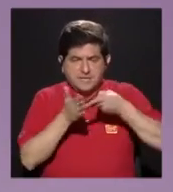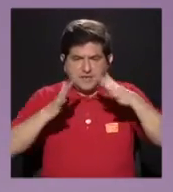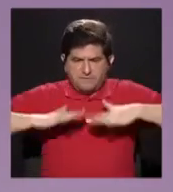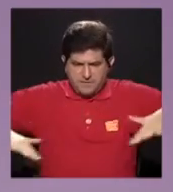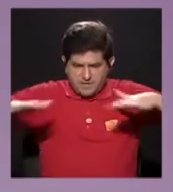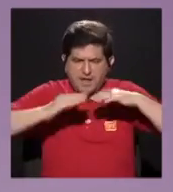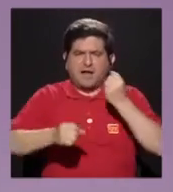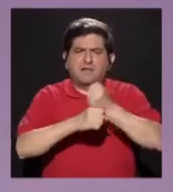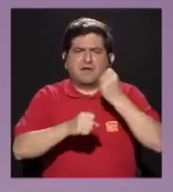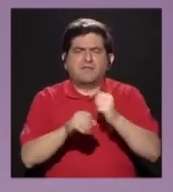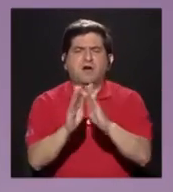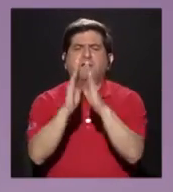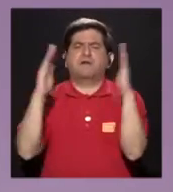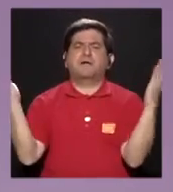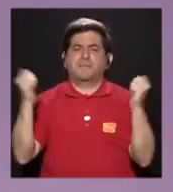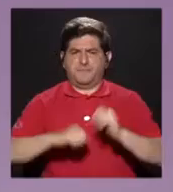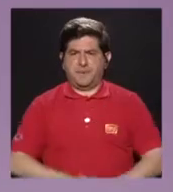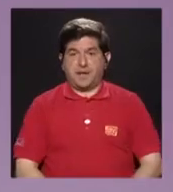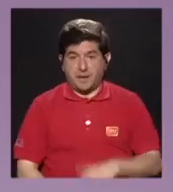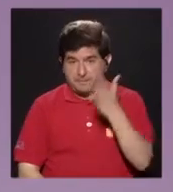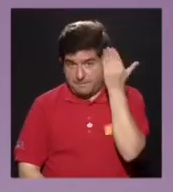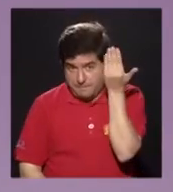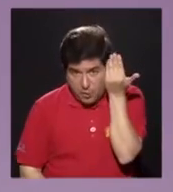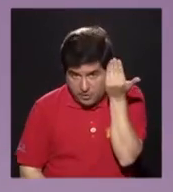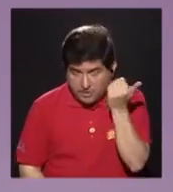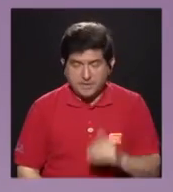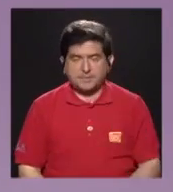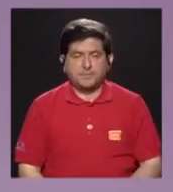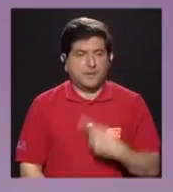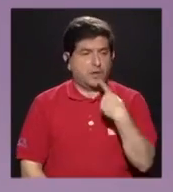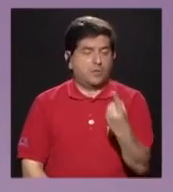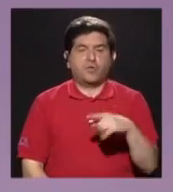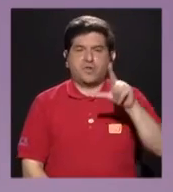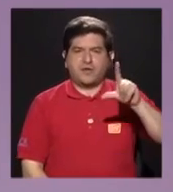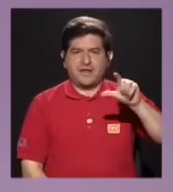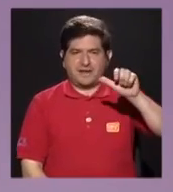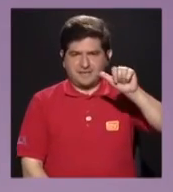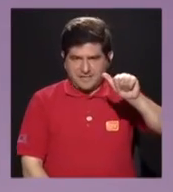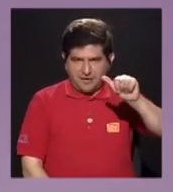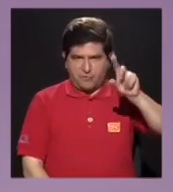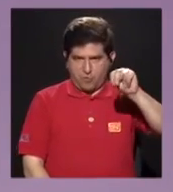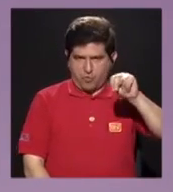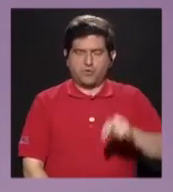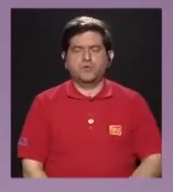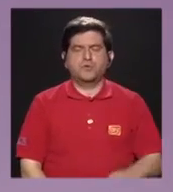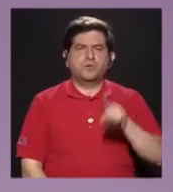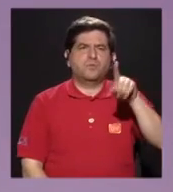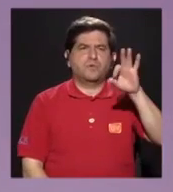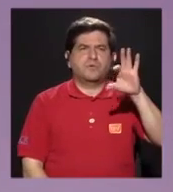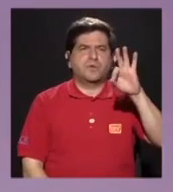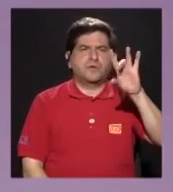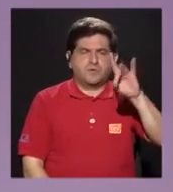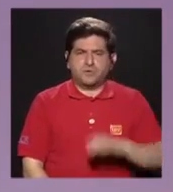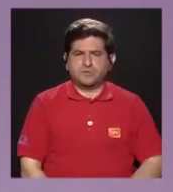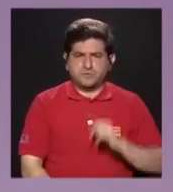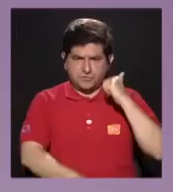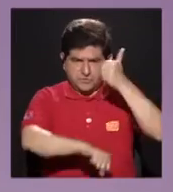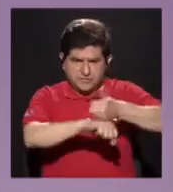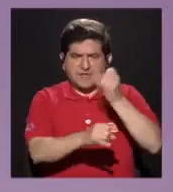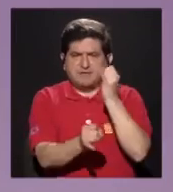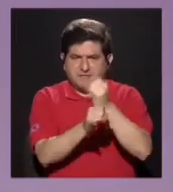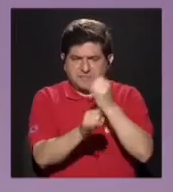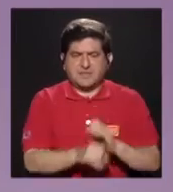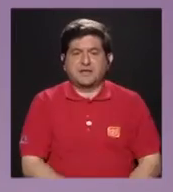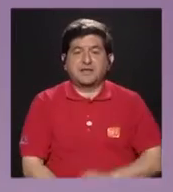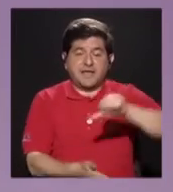acciones muy amplia porque como decía la visa en el 98 se crea el instituto y venía siendo el centro